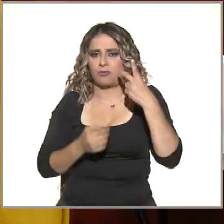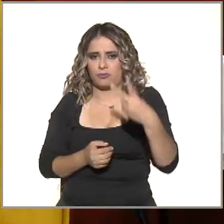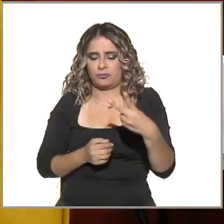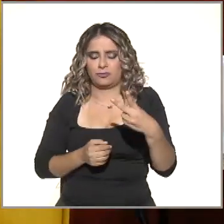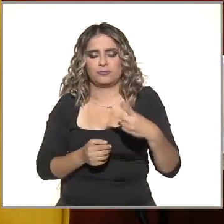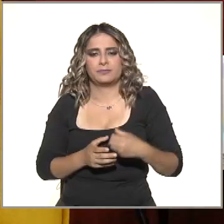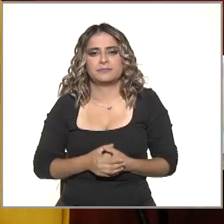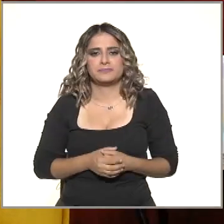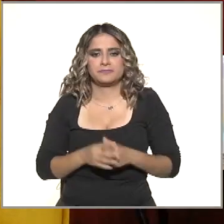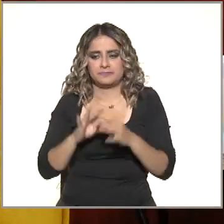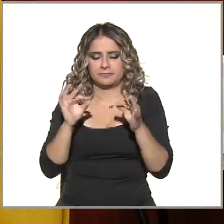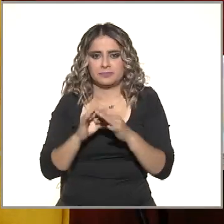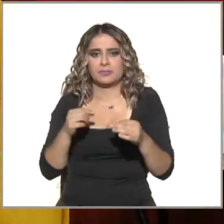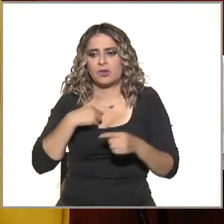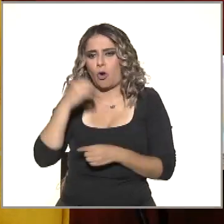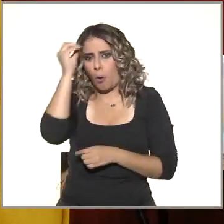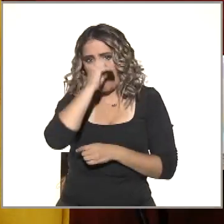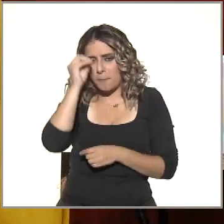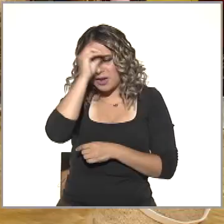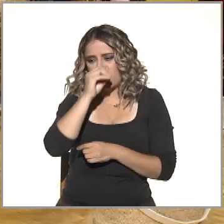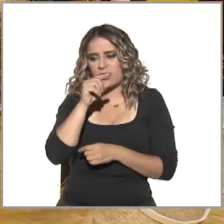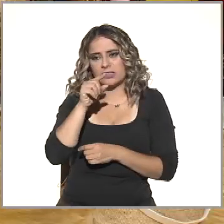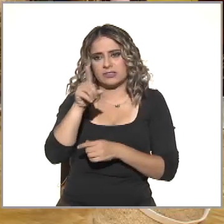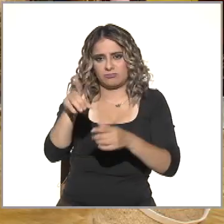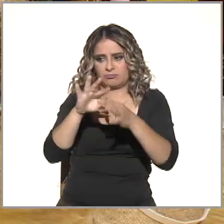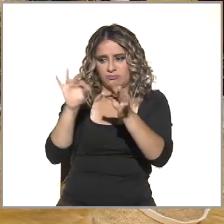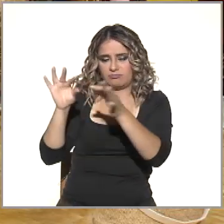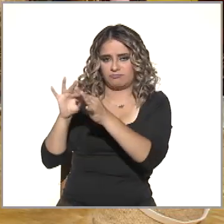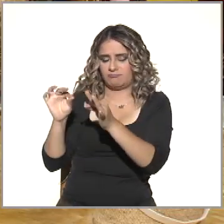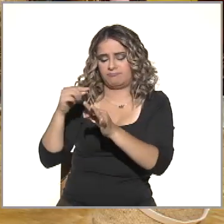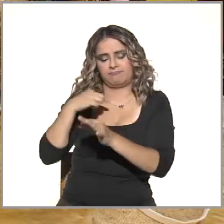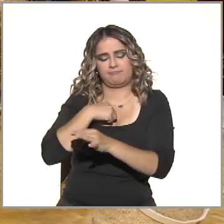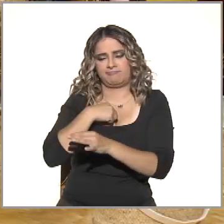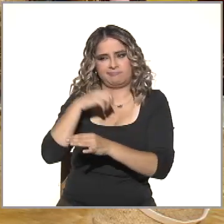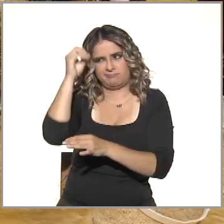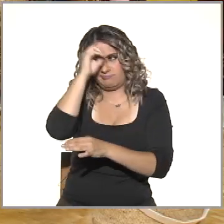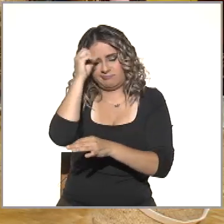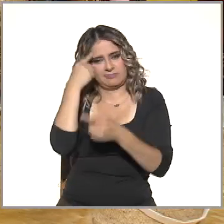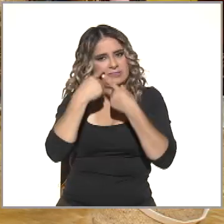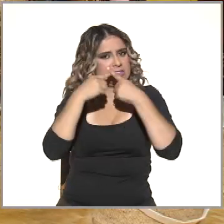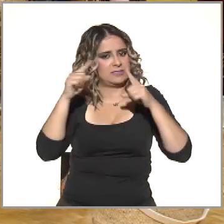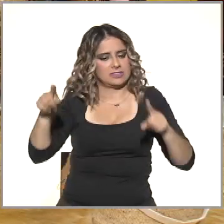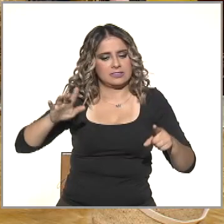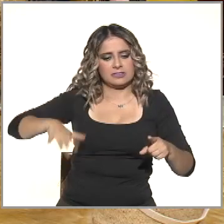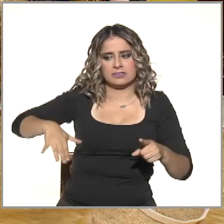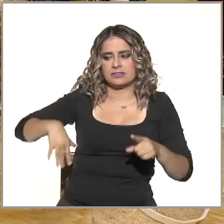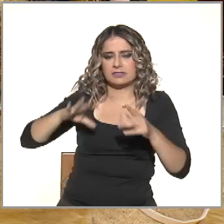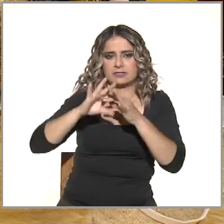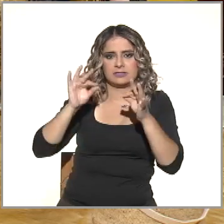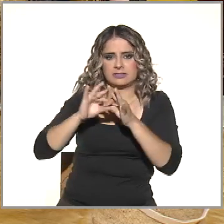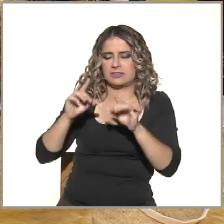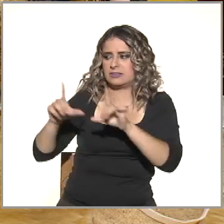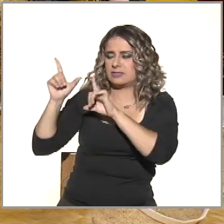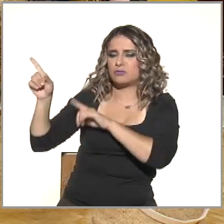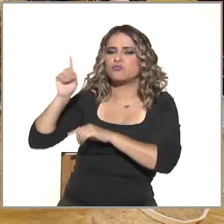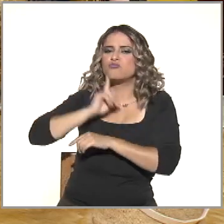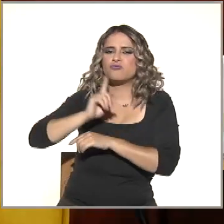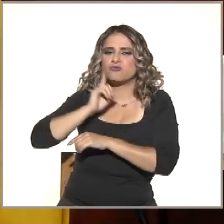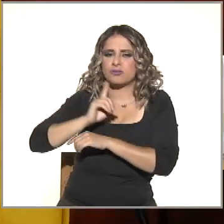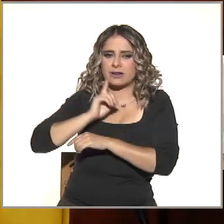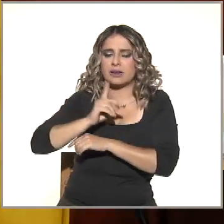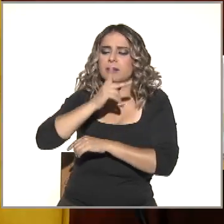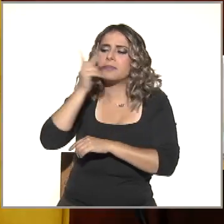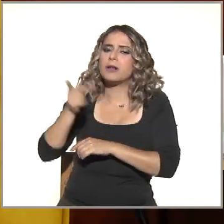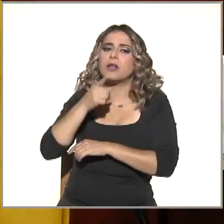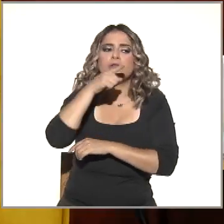Por un lado, discrepo de sus interpretaciones a propósito de lo que dijo esta señora entrevistada cuando le